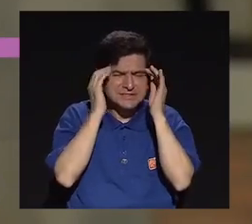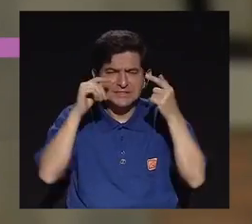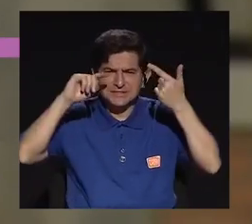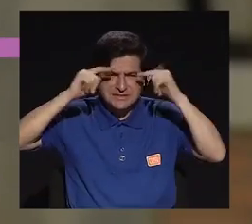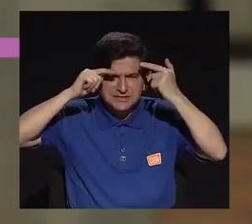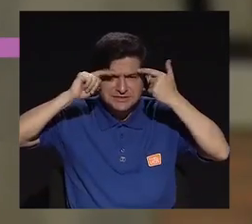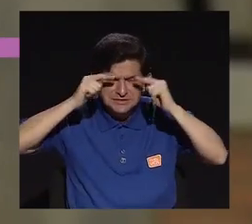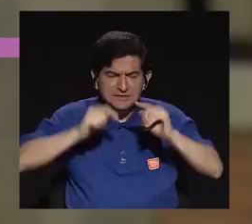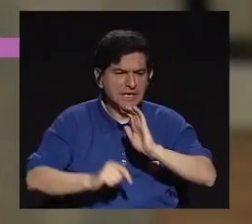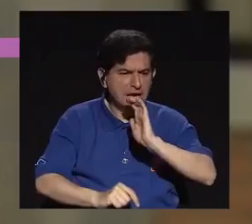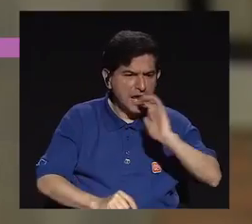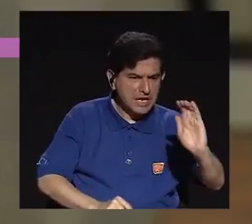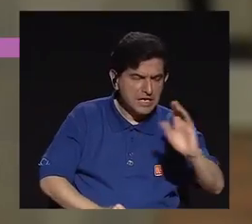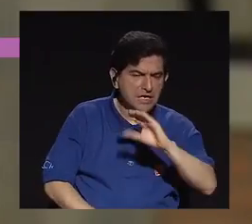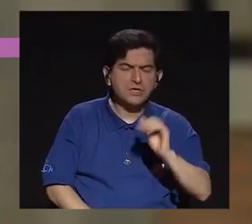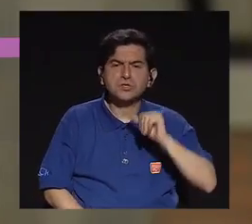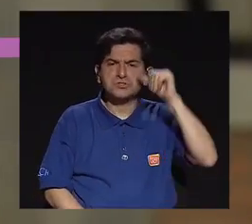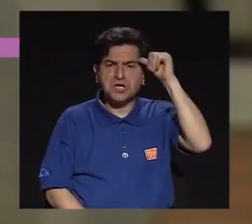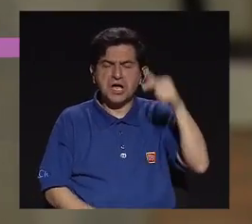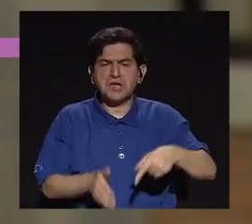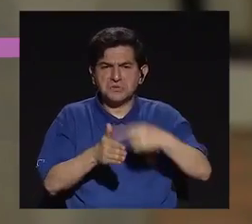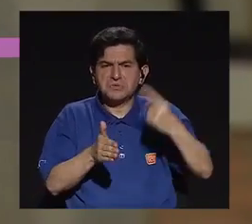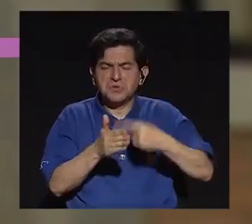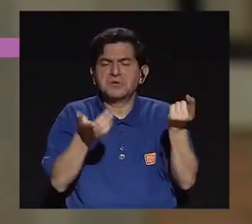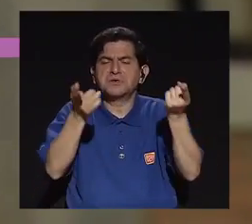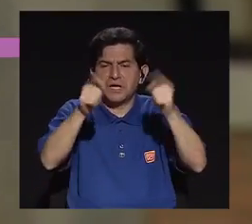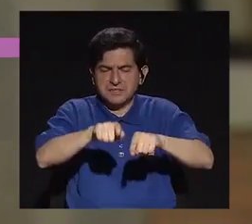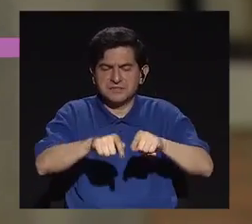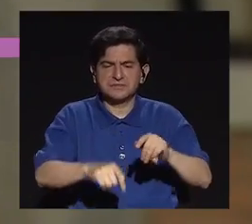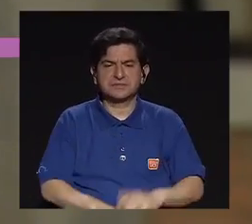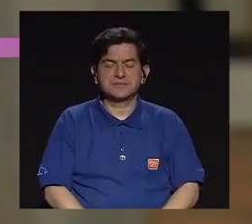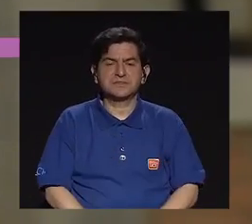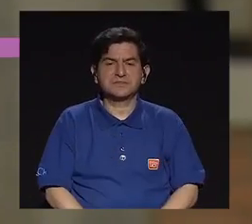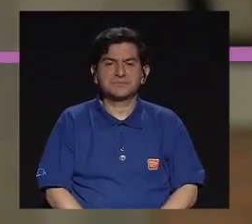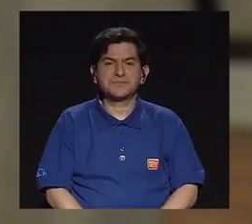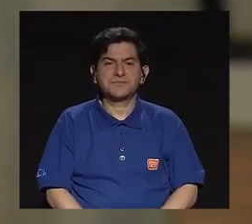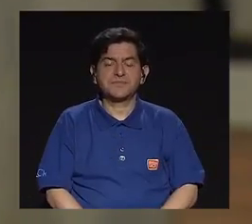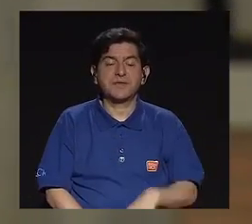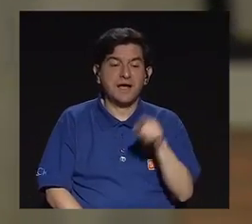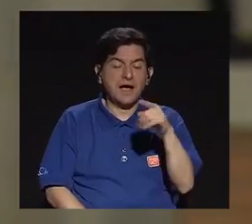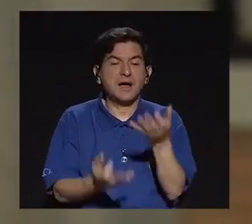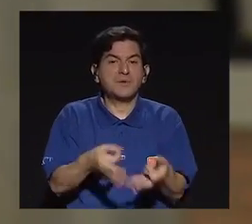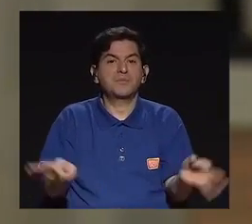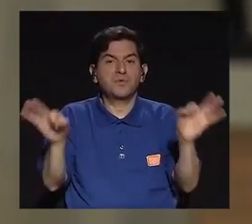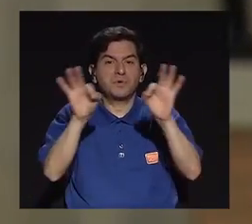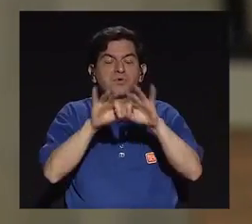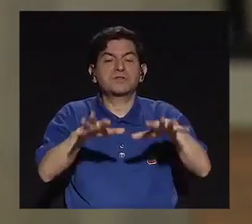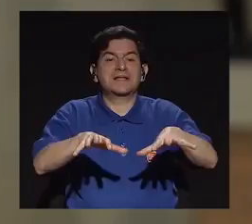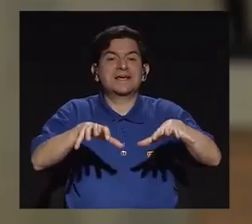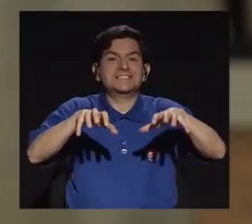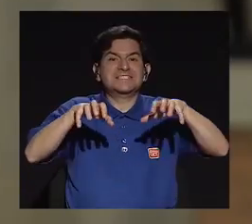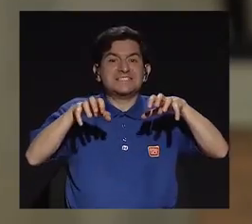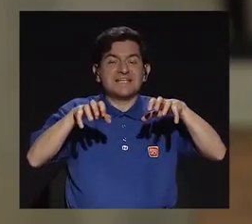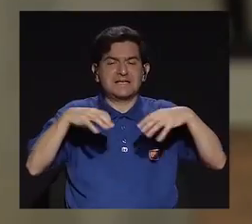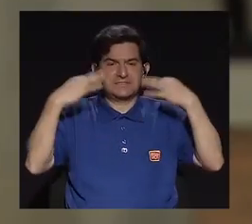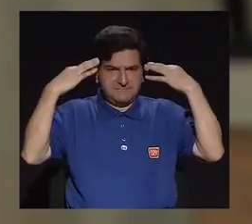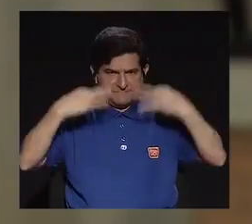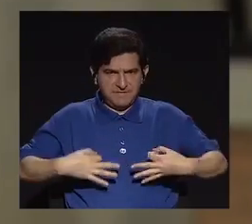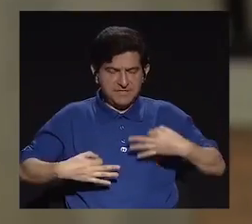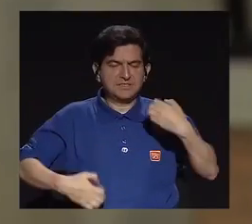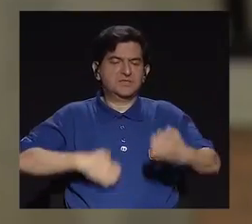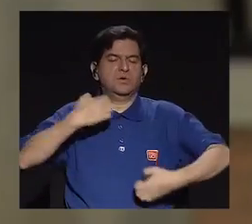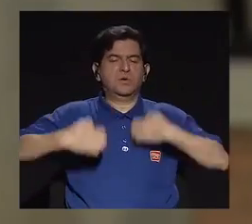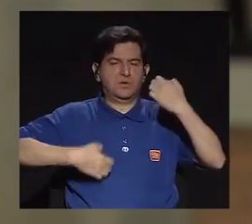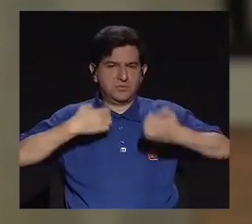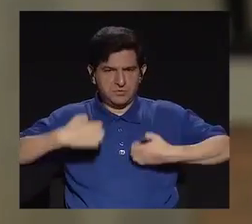ver, la causa más frecuente en niños, pero también la podemos ver en adultos, es una causa frecuente. En la migraña vestibular es importante lo que es el estrés, ¿verdad? El estrés físico, el